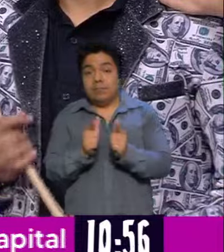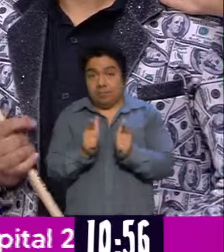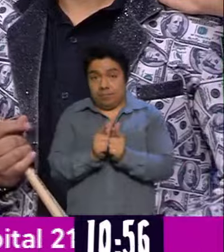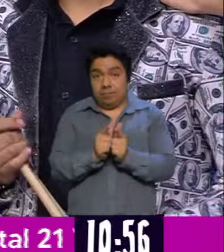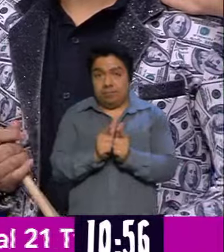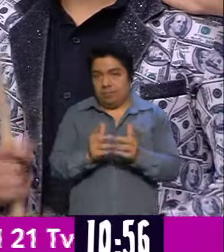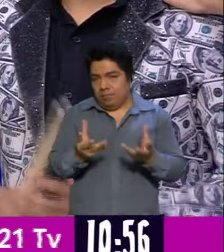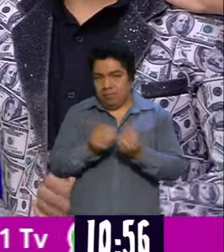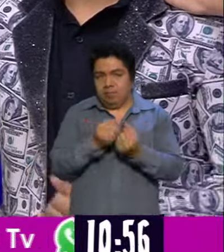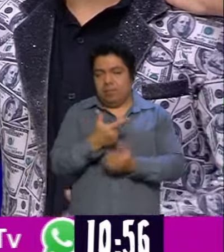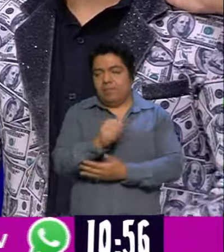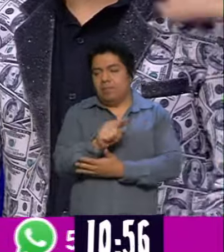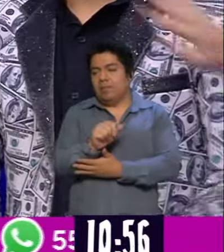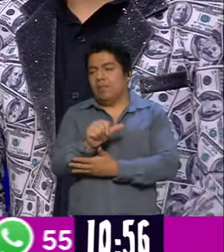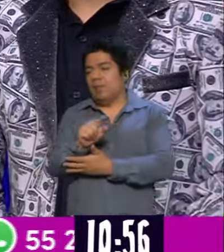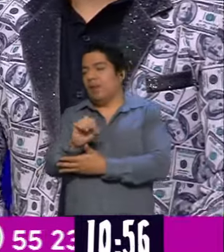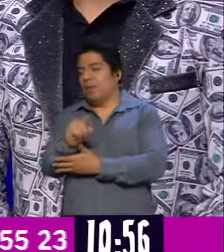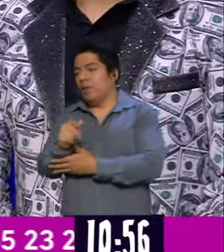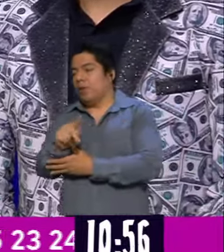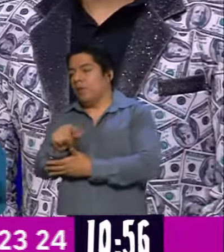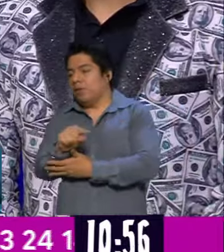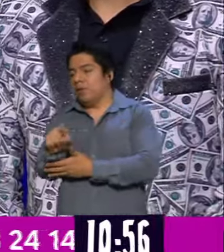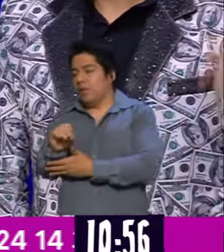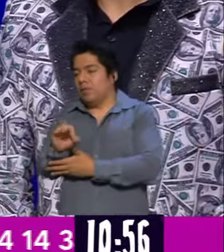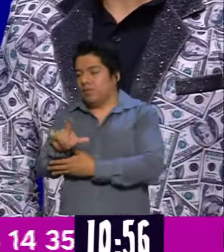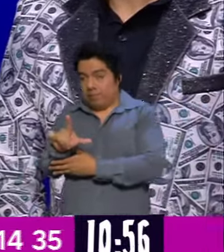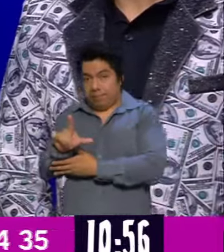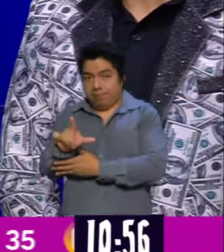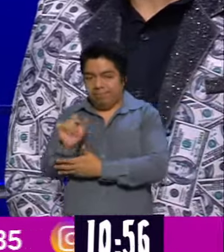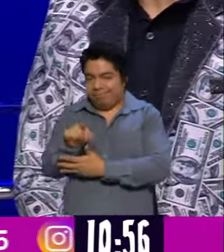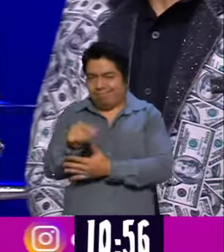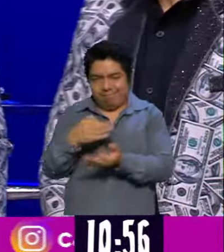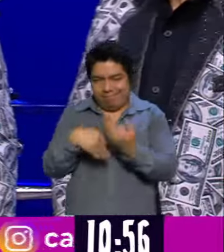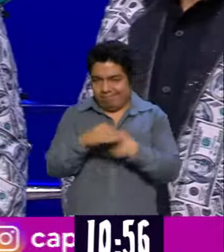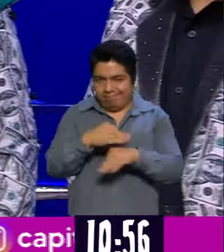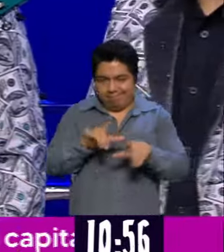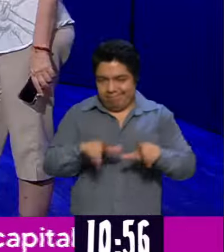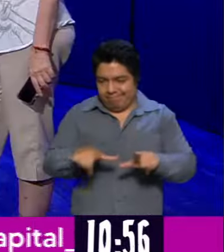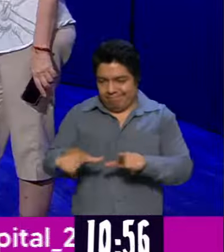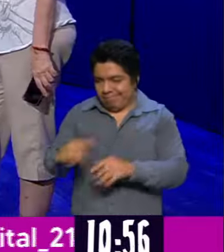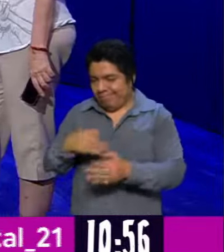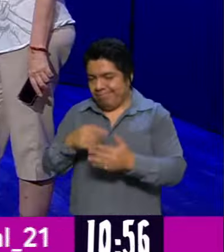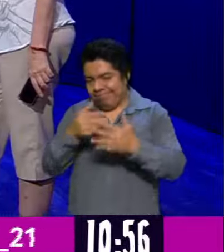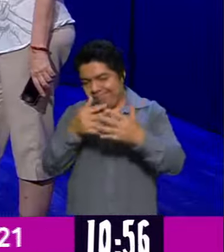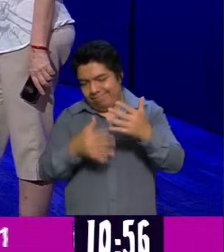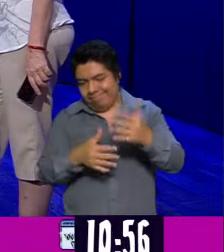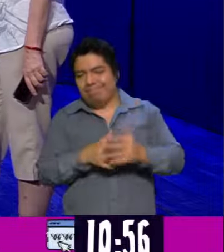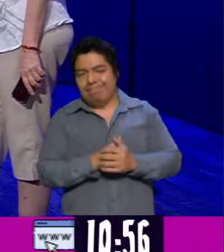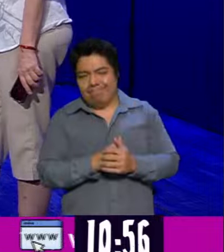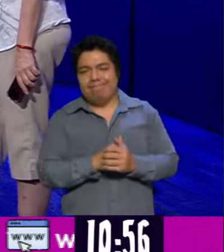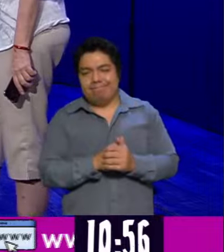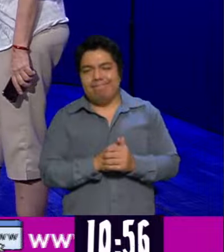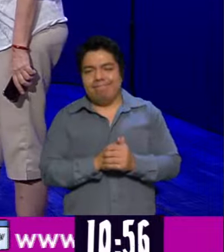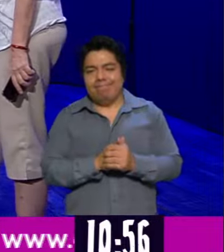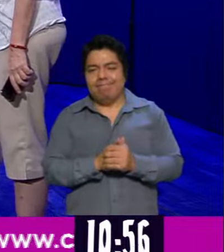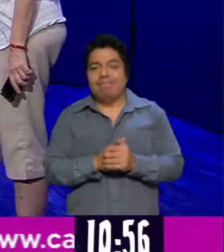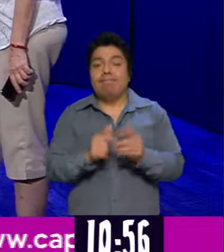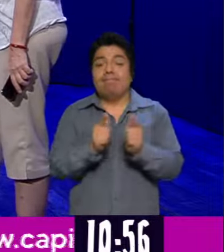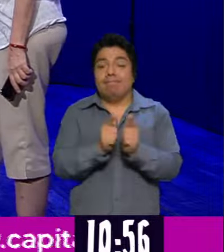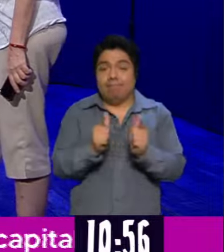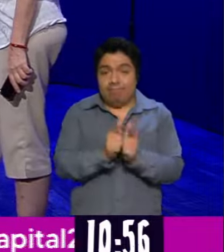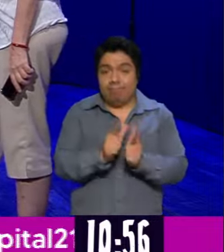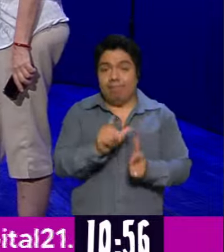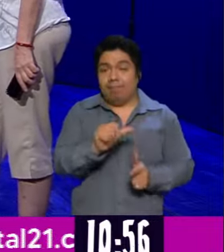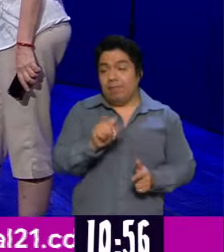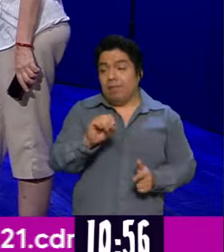general como Grupo Alto Proyecto y un bajo oficial. Sí. Y ahí están todas las redes de todos nosotros. Ahí para que ya no digan los demás las suyas. Grupo